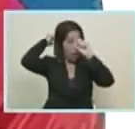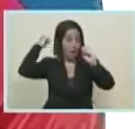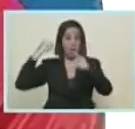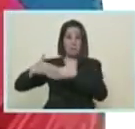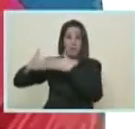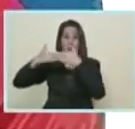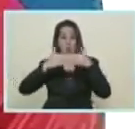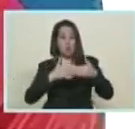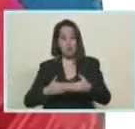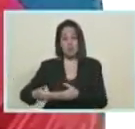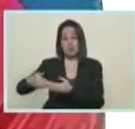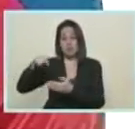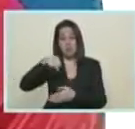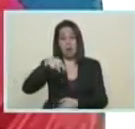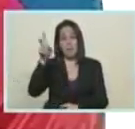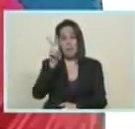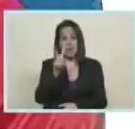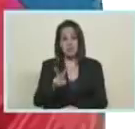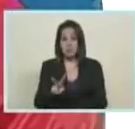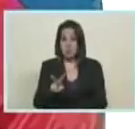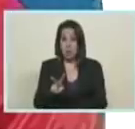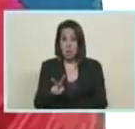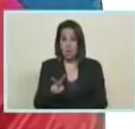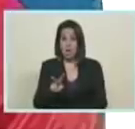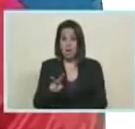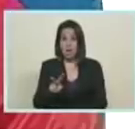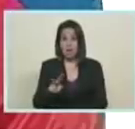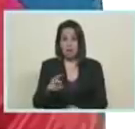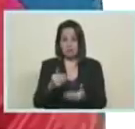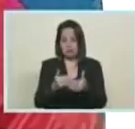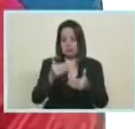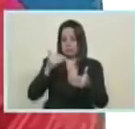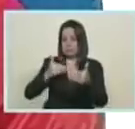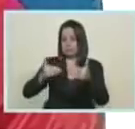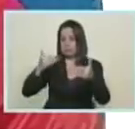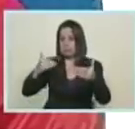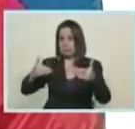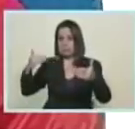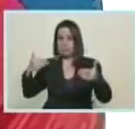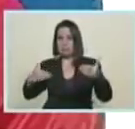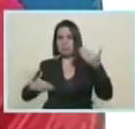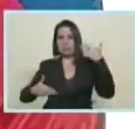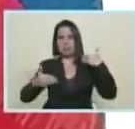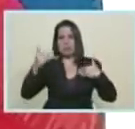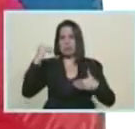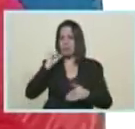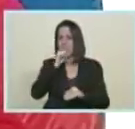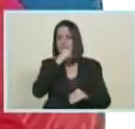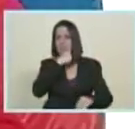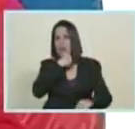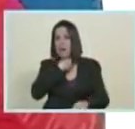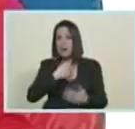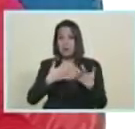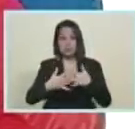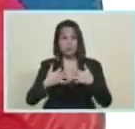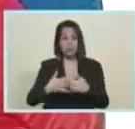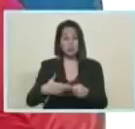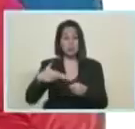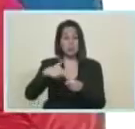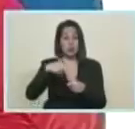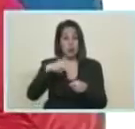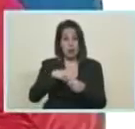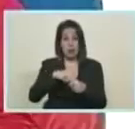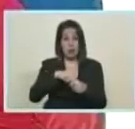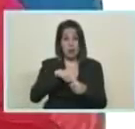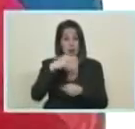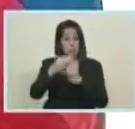Unidos en Venezuela para provocar un retroceso en la industria petrolera, para provocar lo